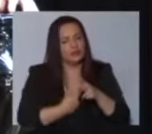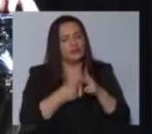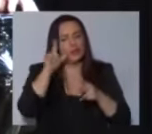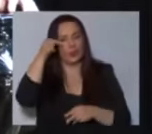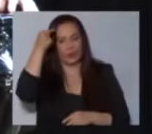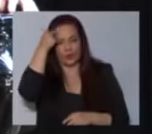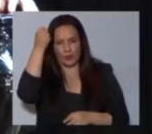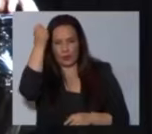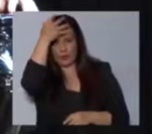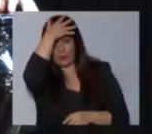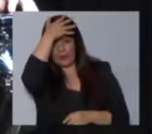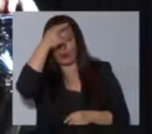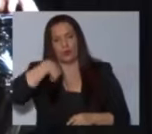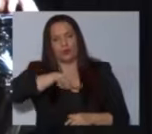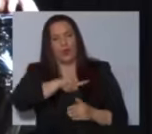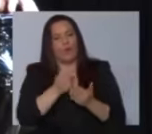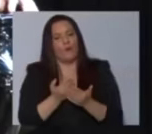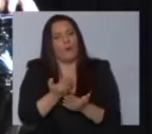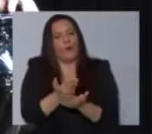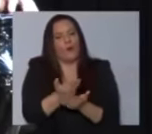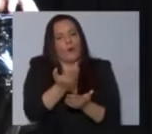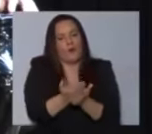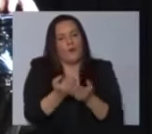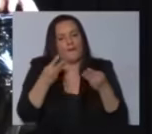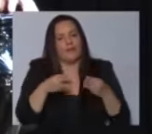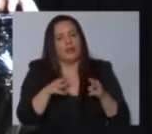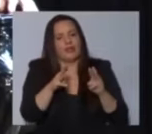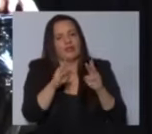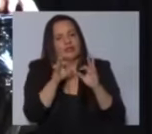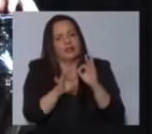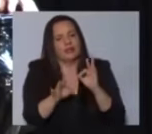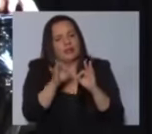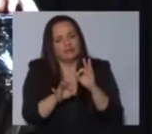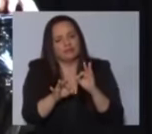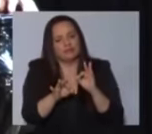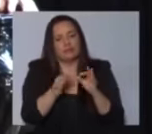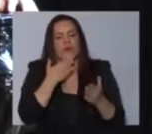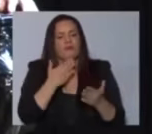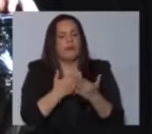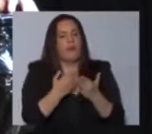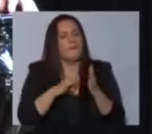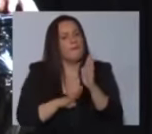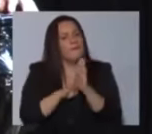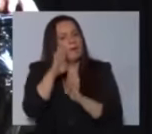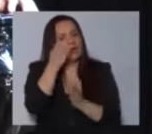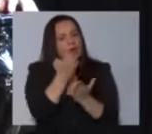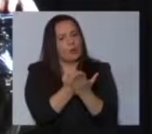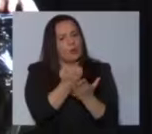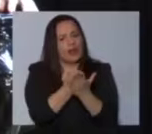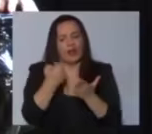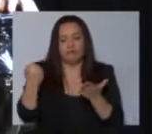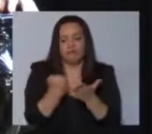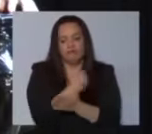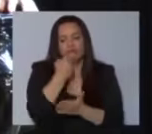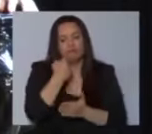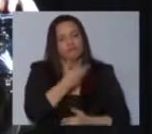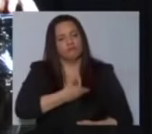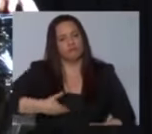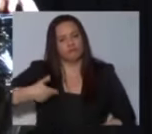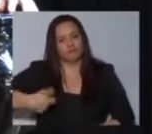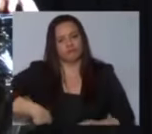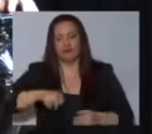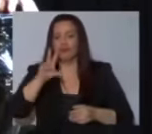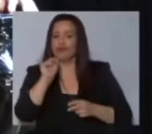Alvarado, propusimos medidas sencillas, efectivas para reactivar la economía, que lamentablemente el señor presidente aún no